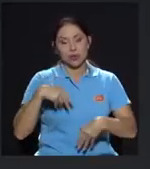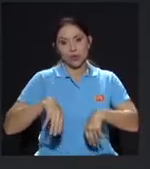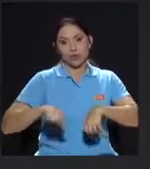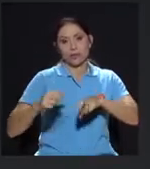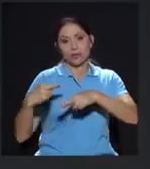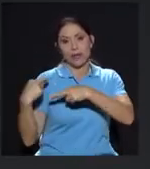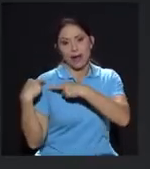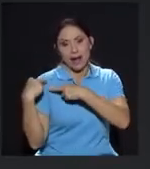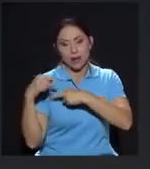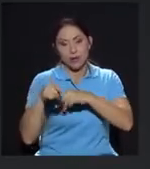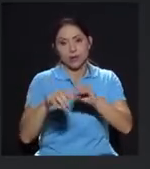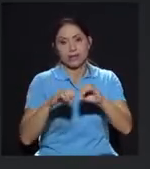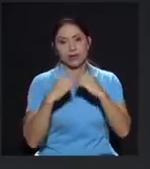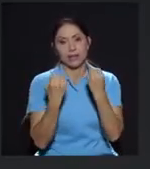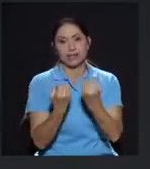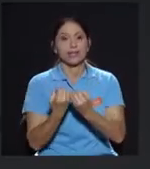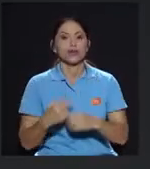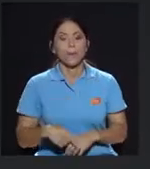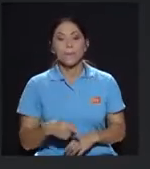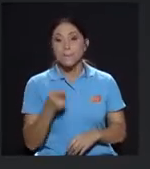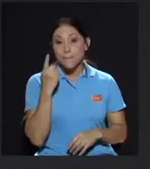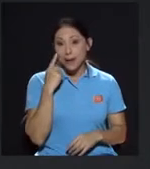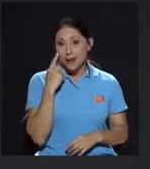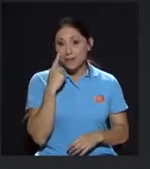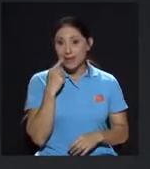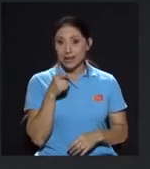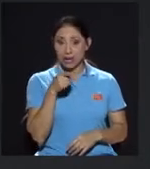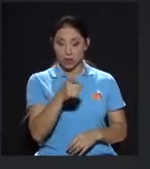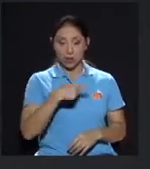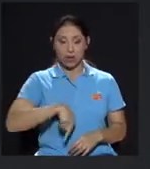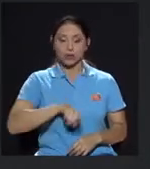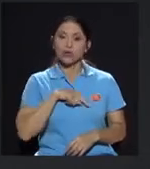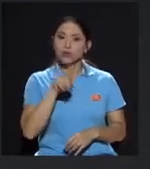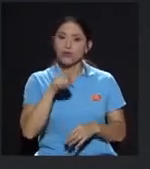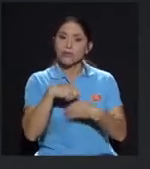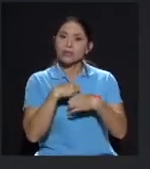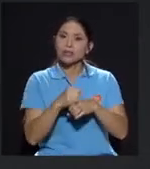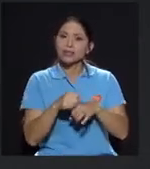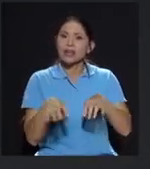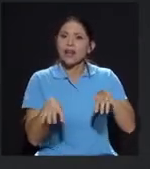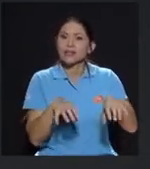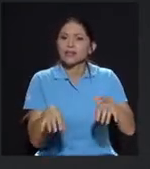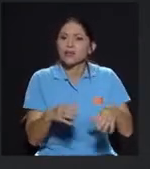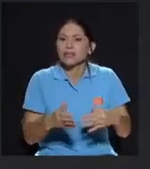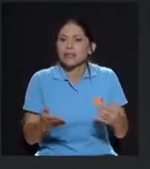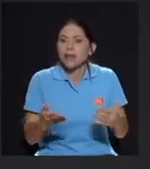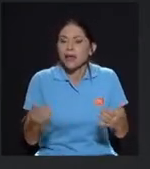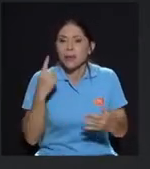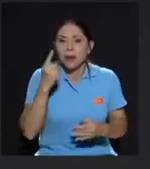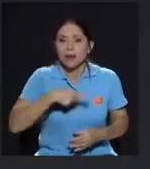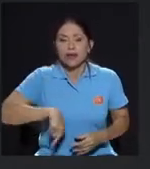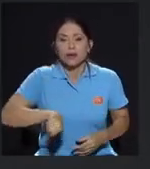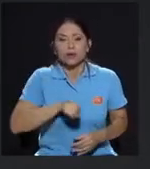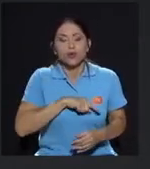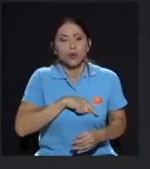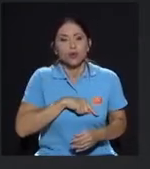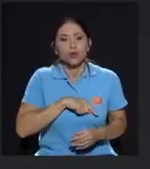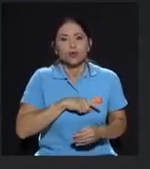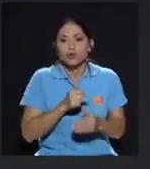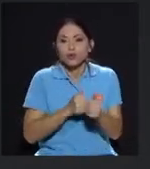organización para ver cuáles son esas acciones que debemos emprender para buscar un rol más protagónico de parte de la